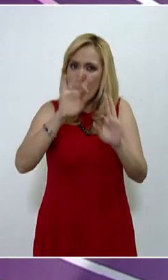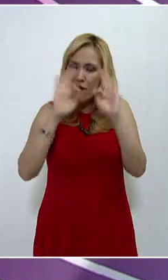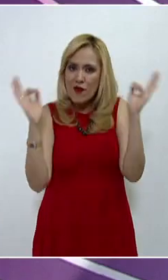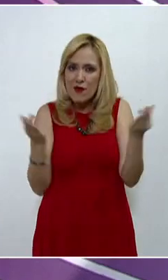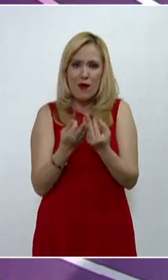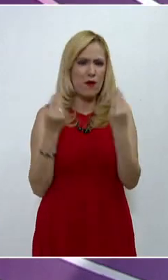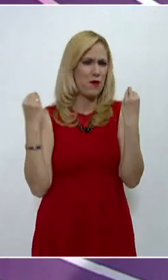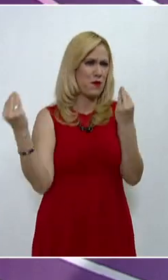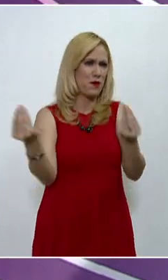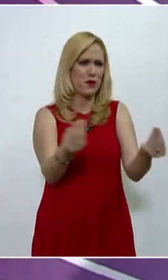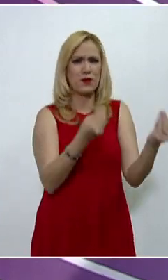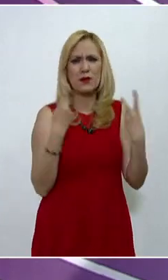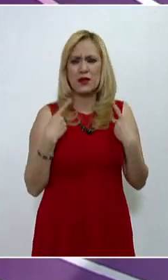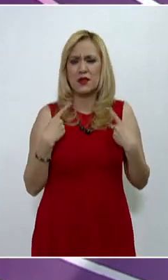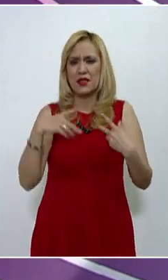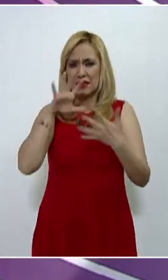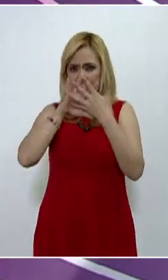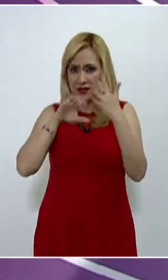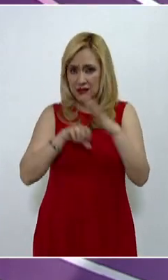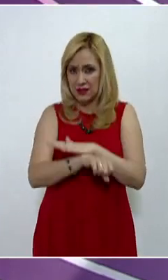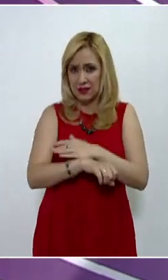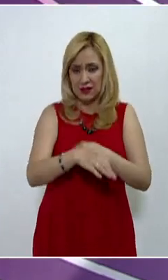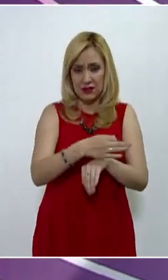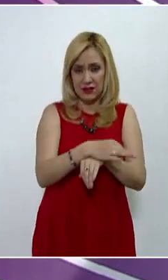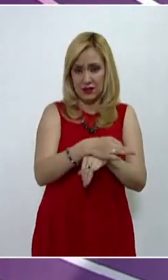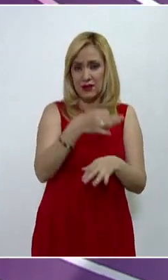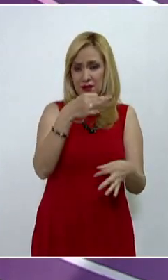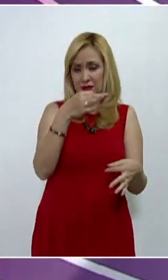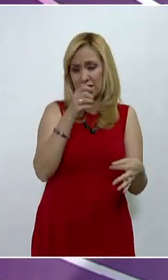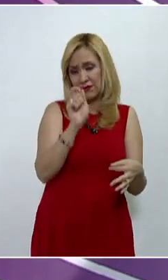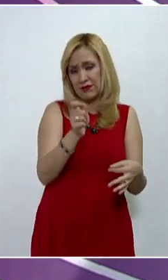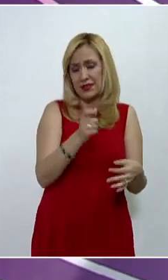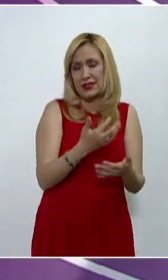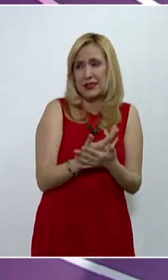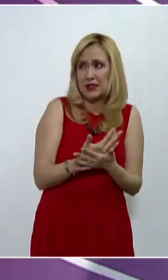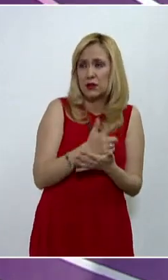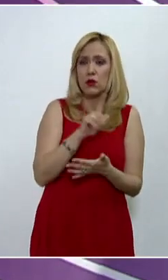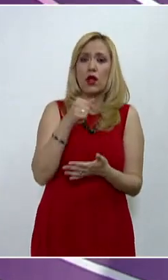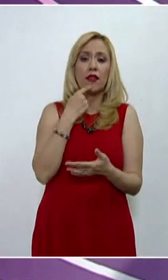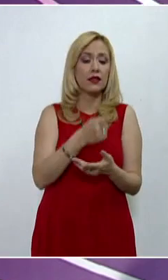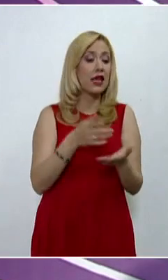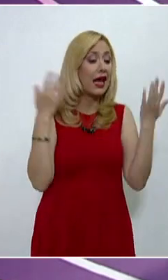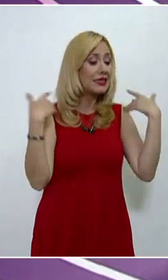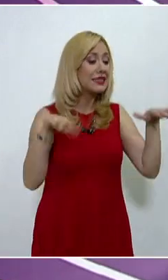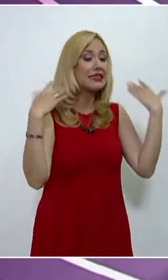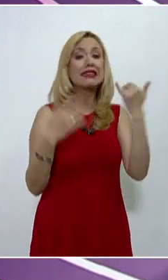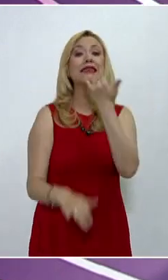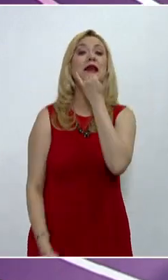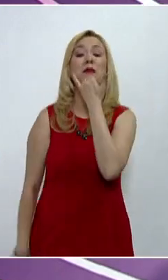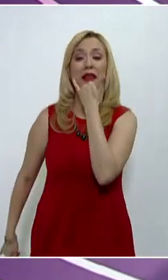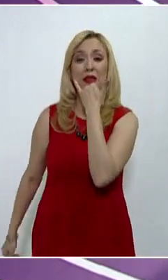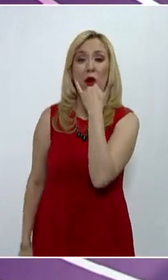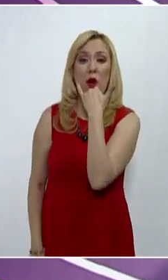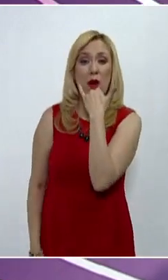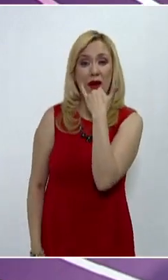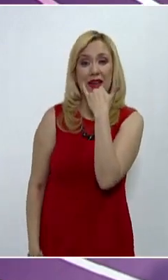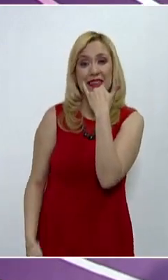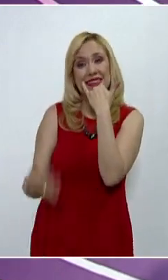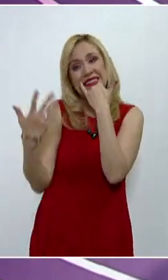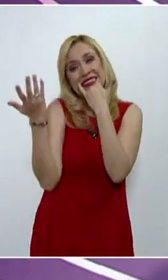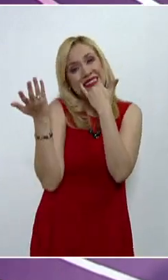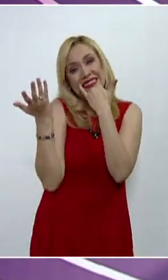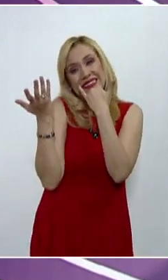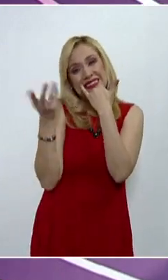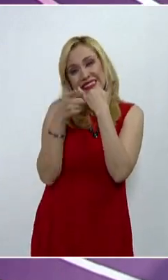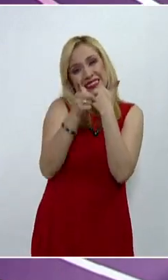Muchísimas personas que han estado en prisión preventiva posteriormente les dicen, bueno, discúlpame, ha sido encontrado inocente. Lo